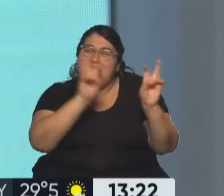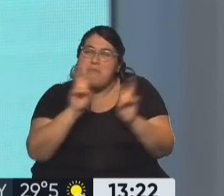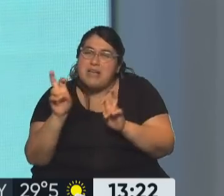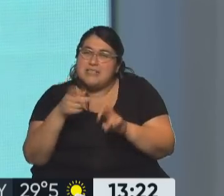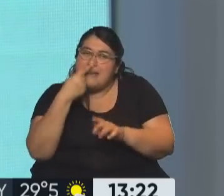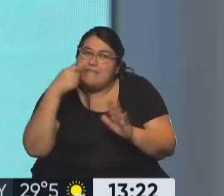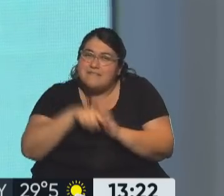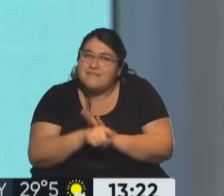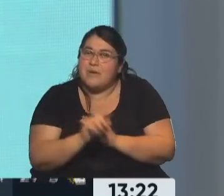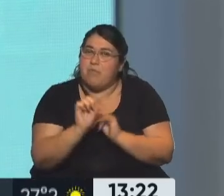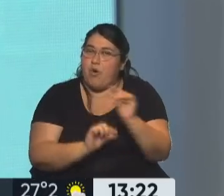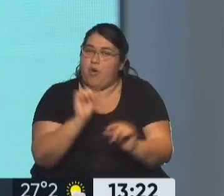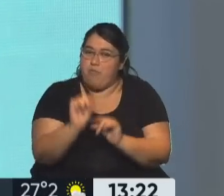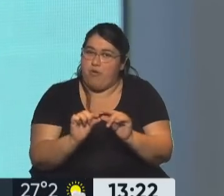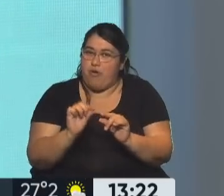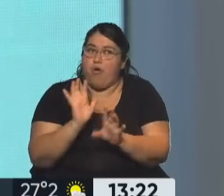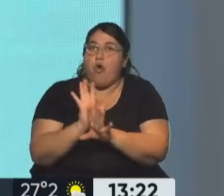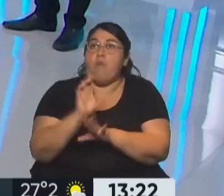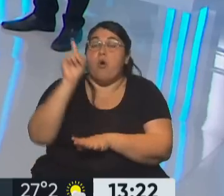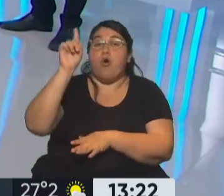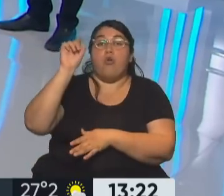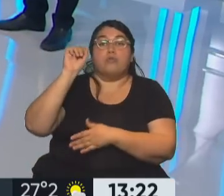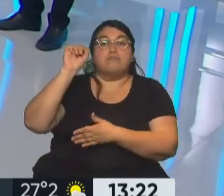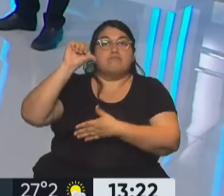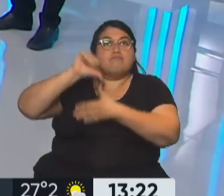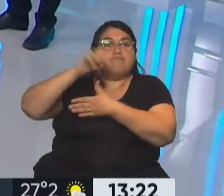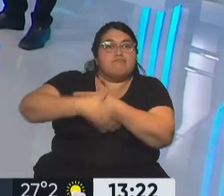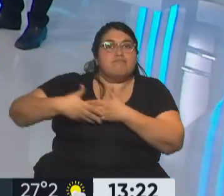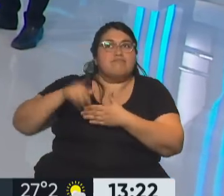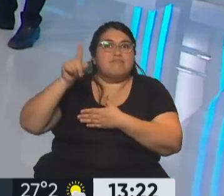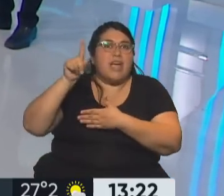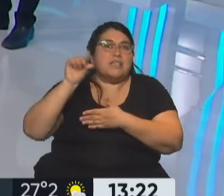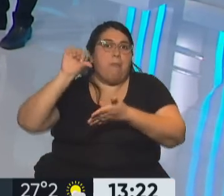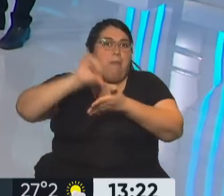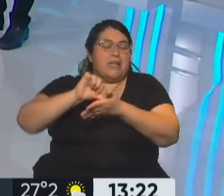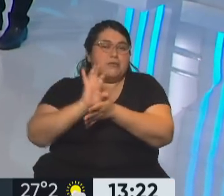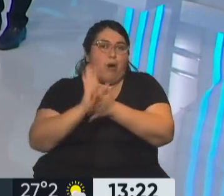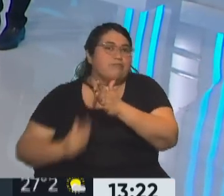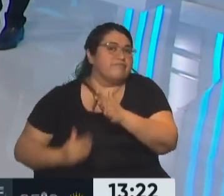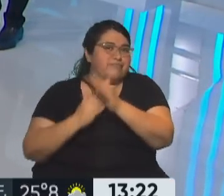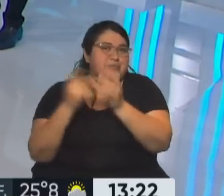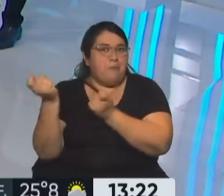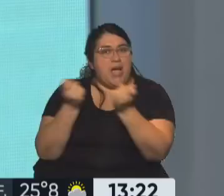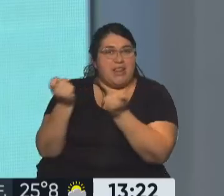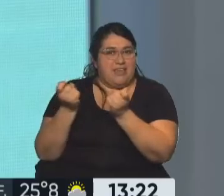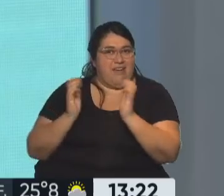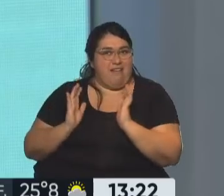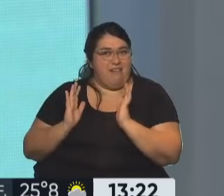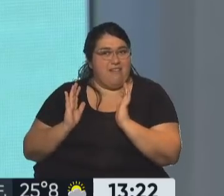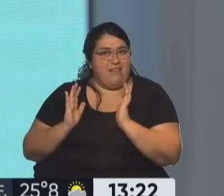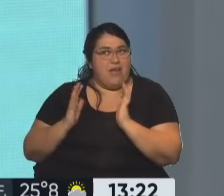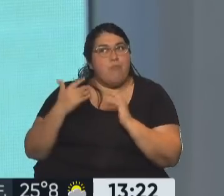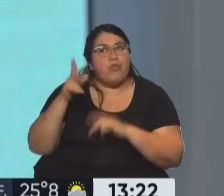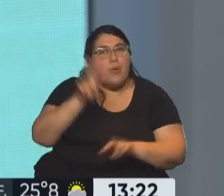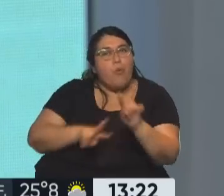sur global ejerciendo cierta influencia en términos geopolíticos y volver en cierta medida a poder,